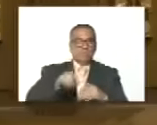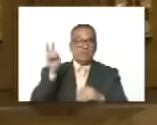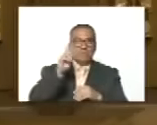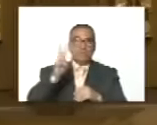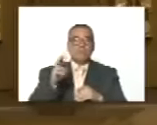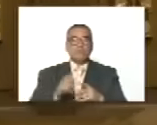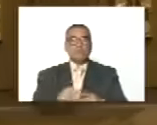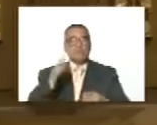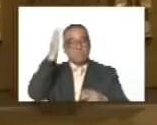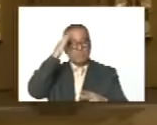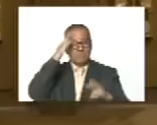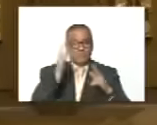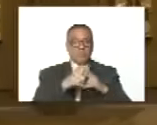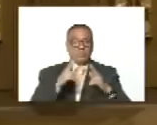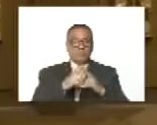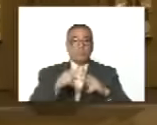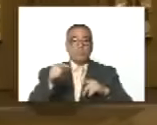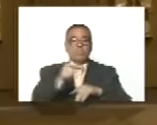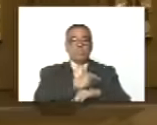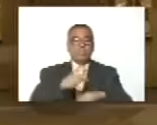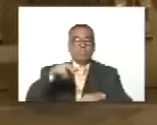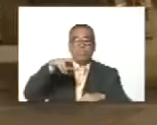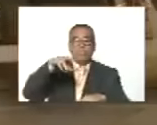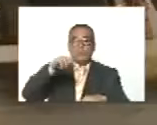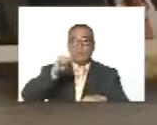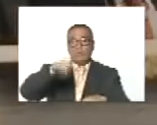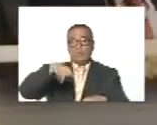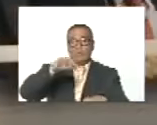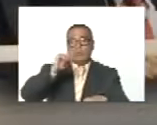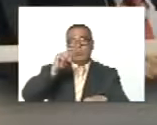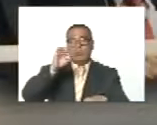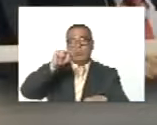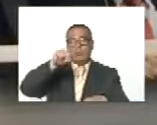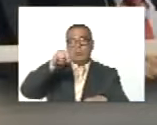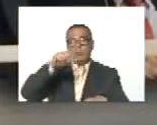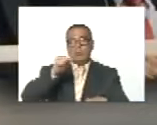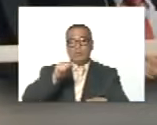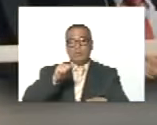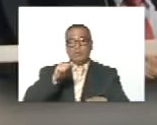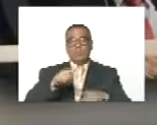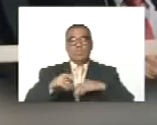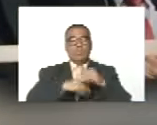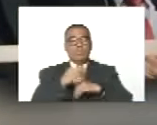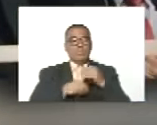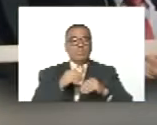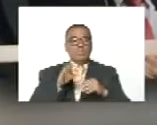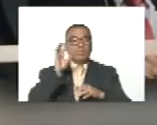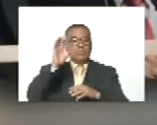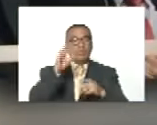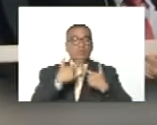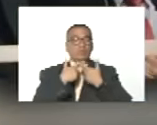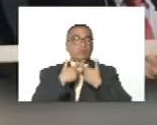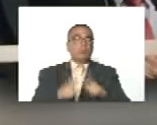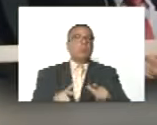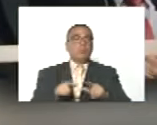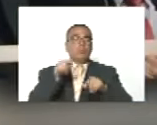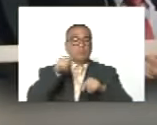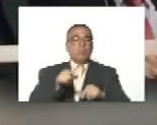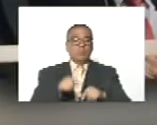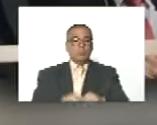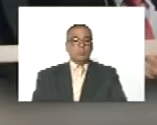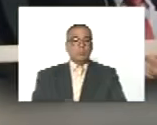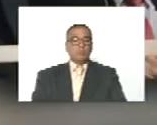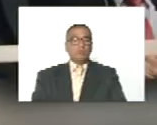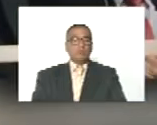Venezuela al reconocimiento del Estado palestino, al Estado de Derecho palestino a convertirse en un país libre, independiente y